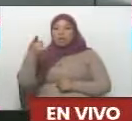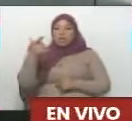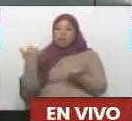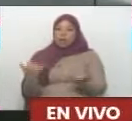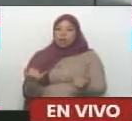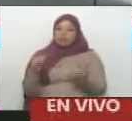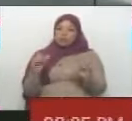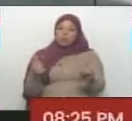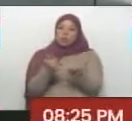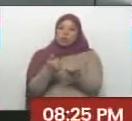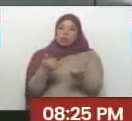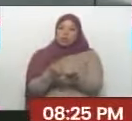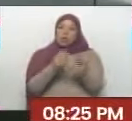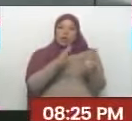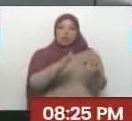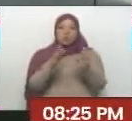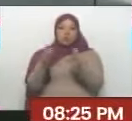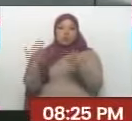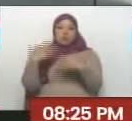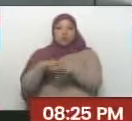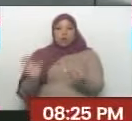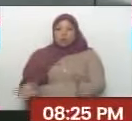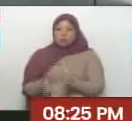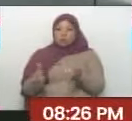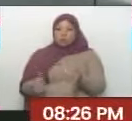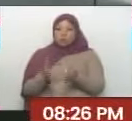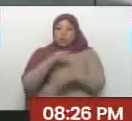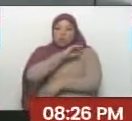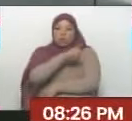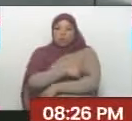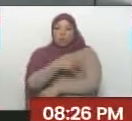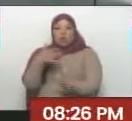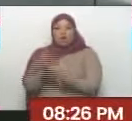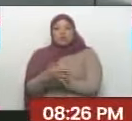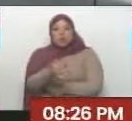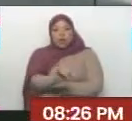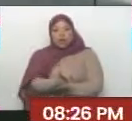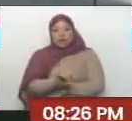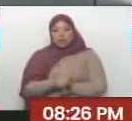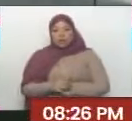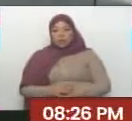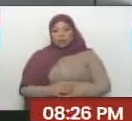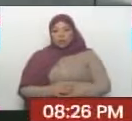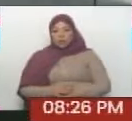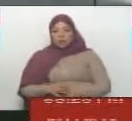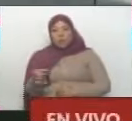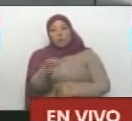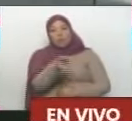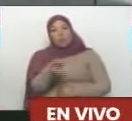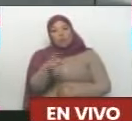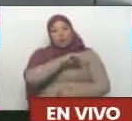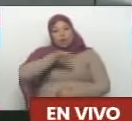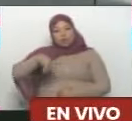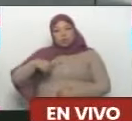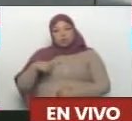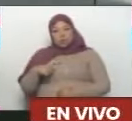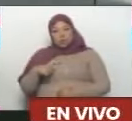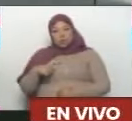paso es armarnos del entusiasmo para fortalecer lo que somos y buscar el